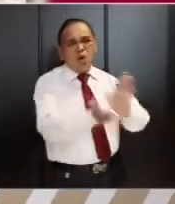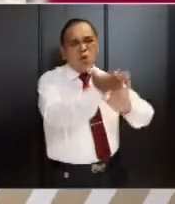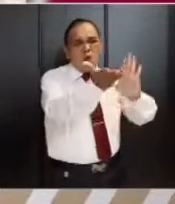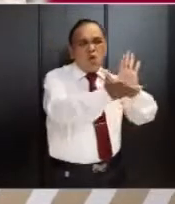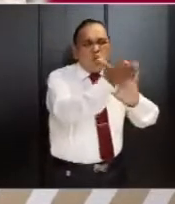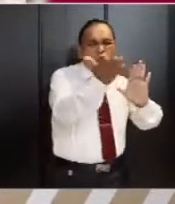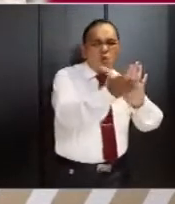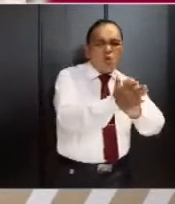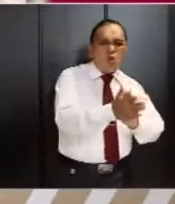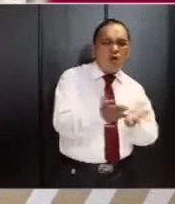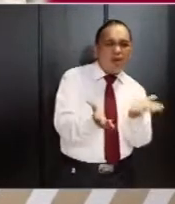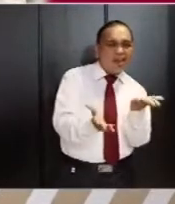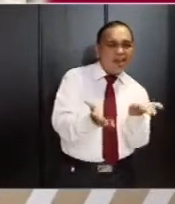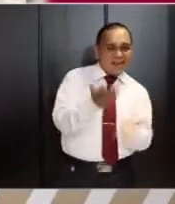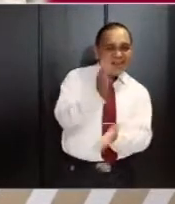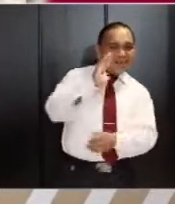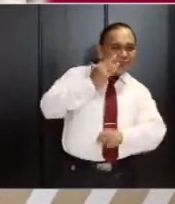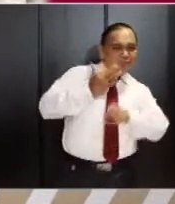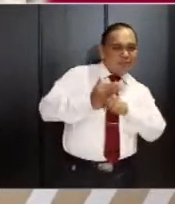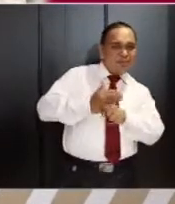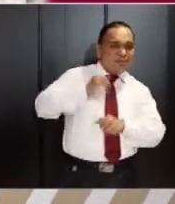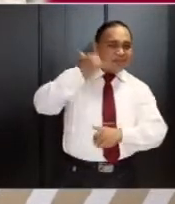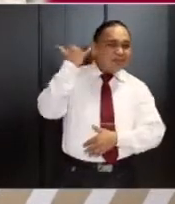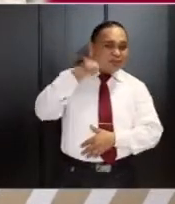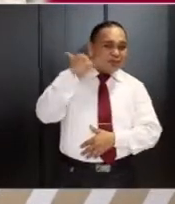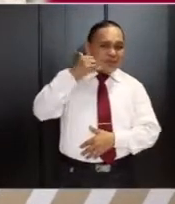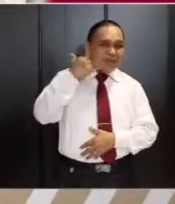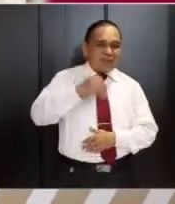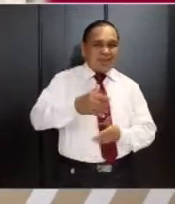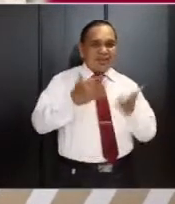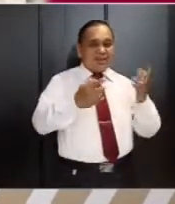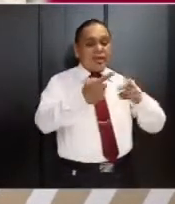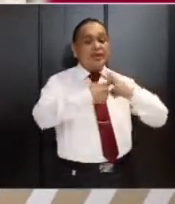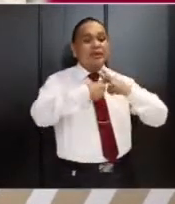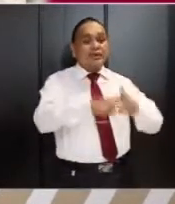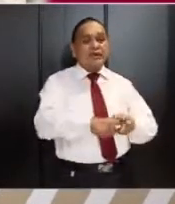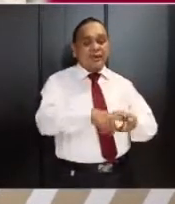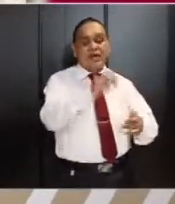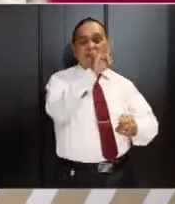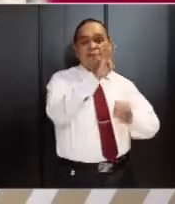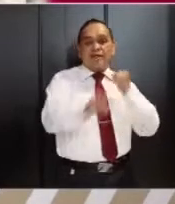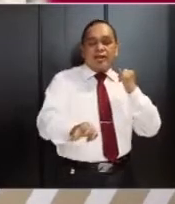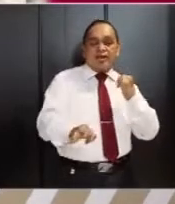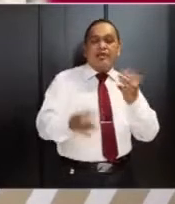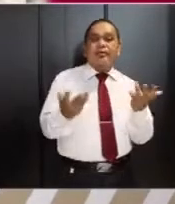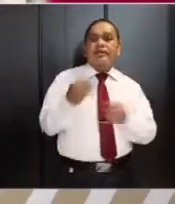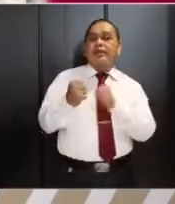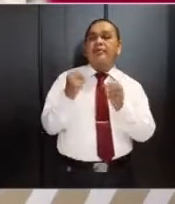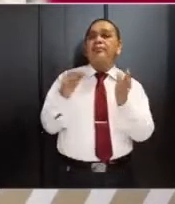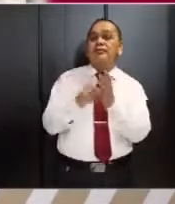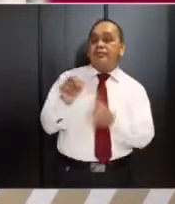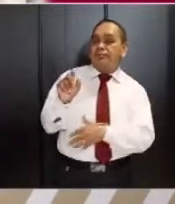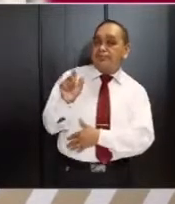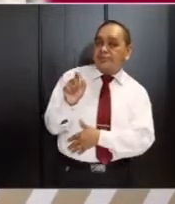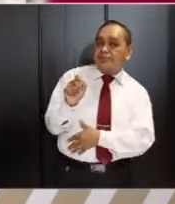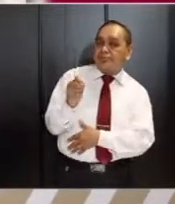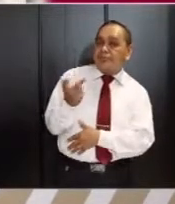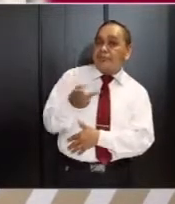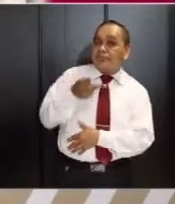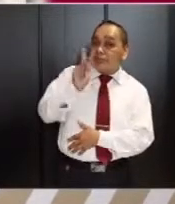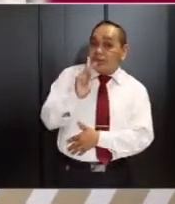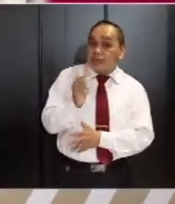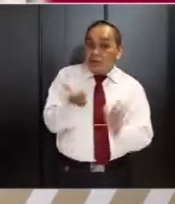constructores yucatecos sin siquiera haberlas iniciado, muchas ya en el final del ejercicio 2020, y sin embargo nada se